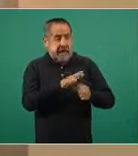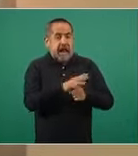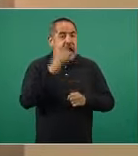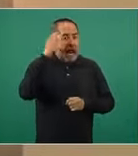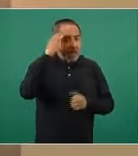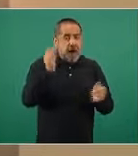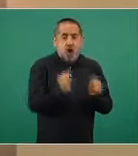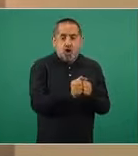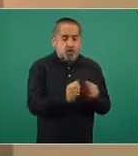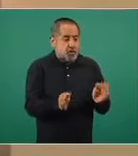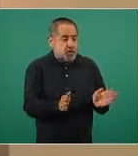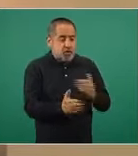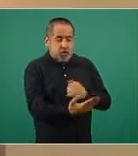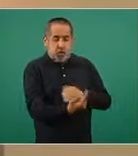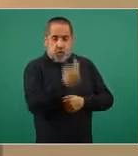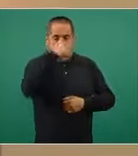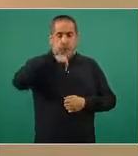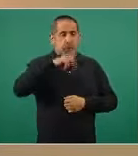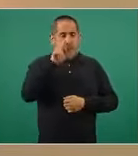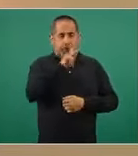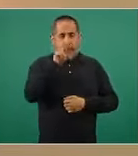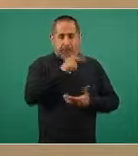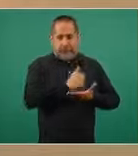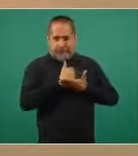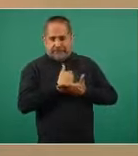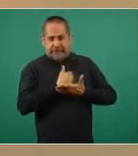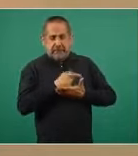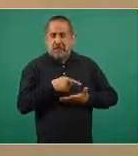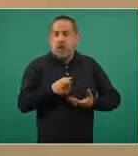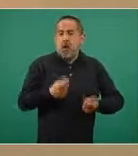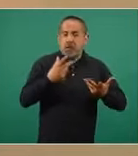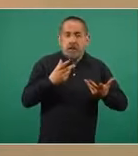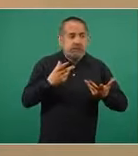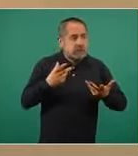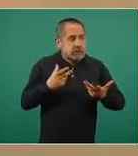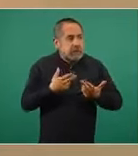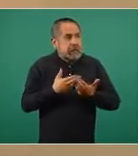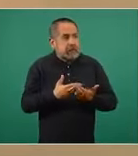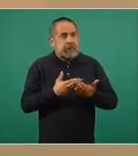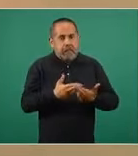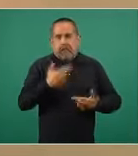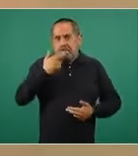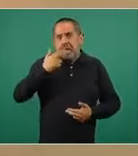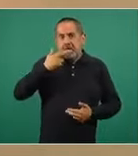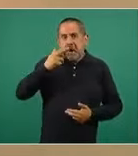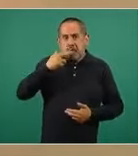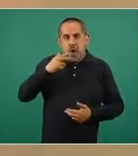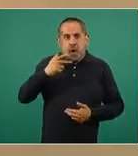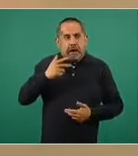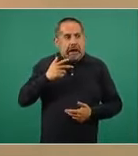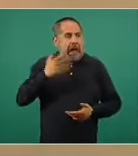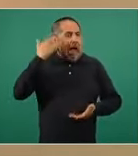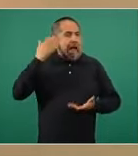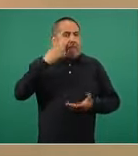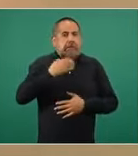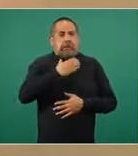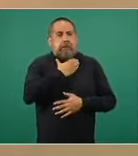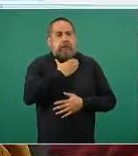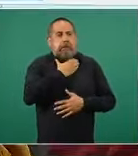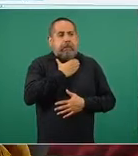ventilador, podemos identificar claramente que a nivel nacional hay una disminución del 37%. ¿Qué significa esto?